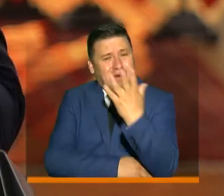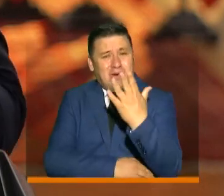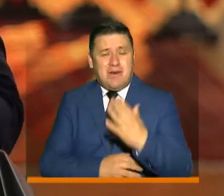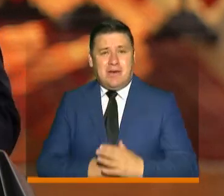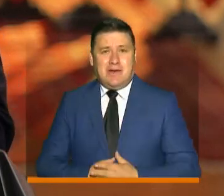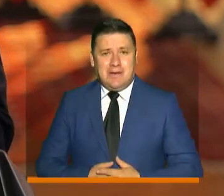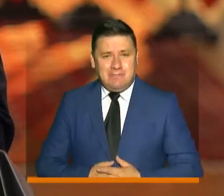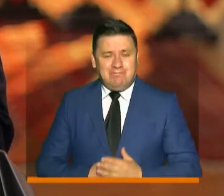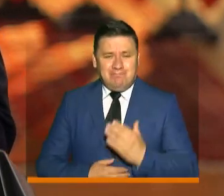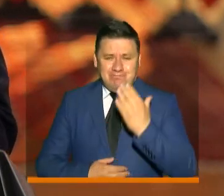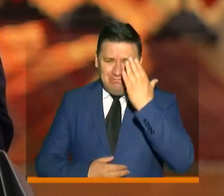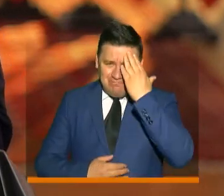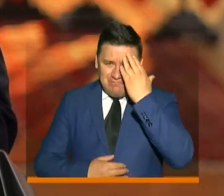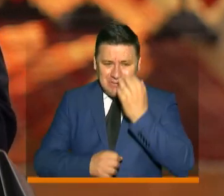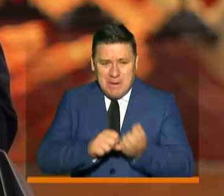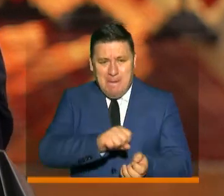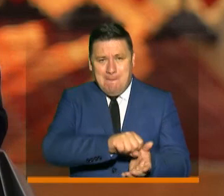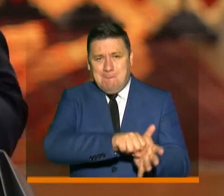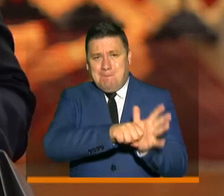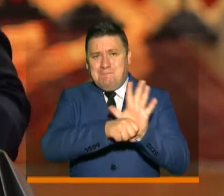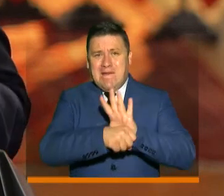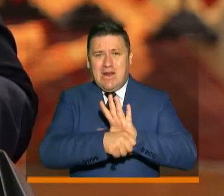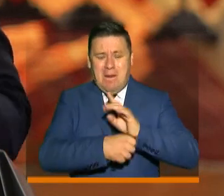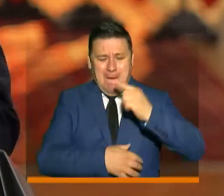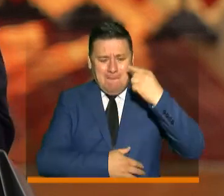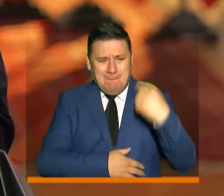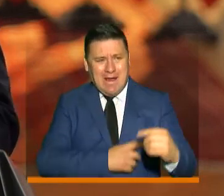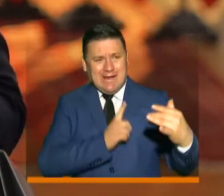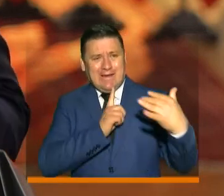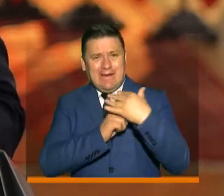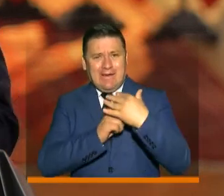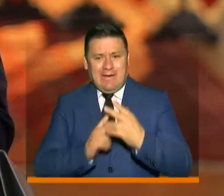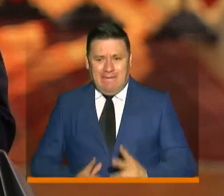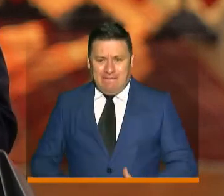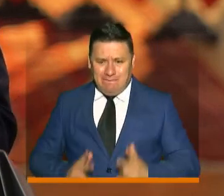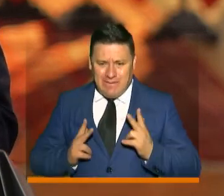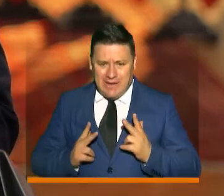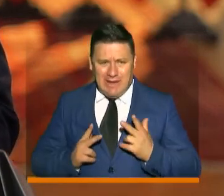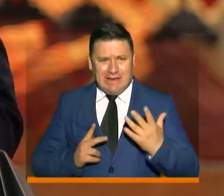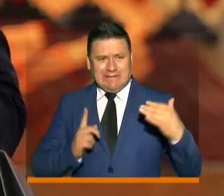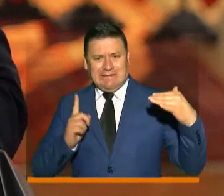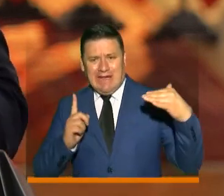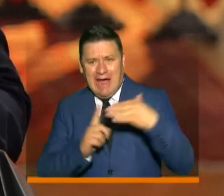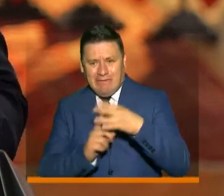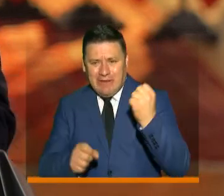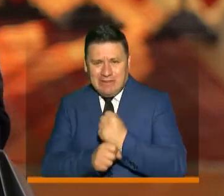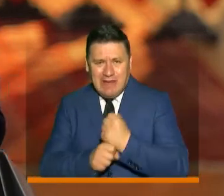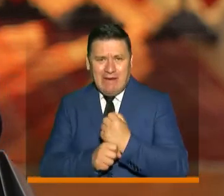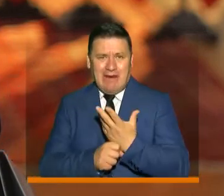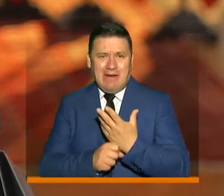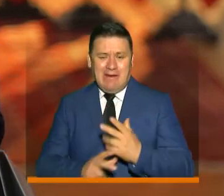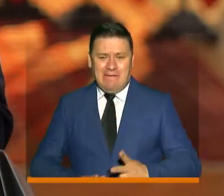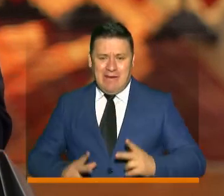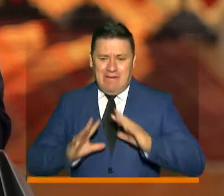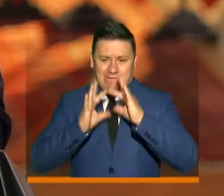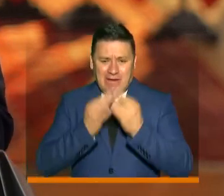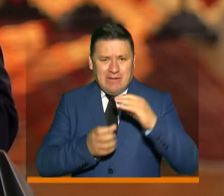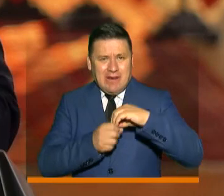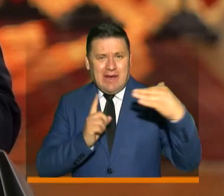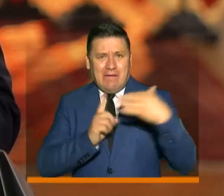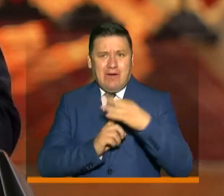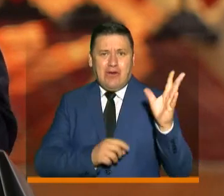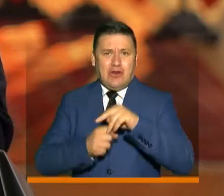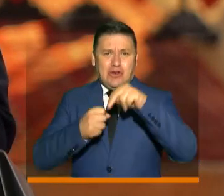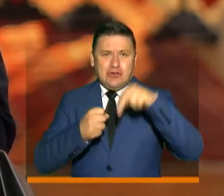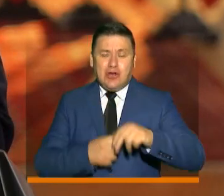estamos enfrentando una pandemia que afecta a la vida el bienestar el empleo y la cotidianidad de todos los ciudadanos